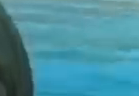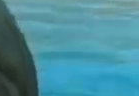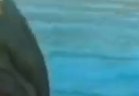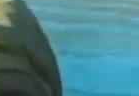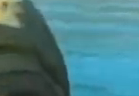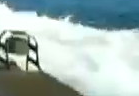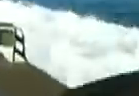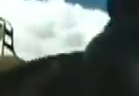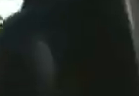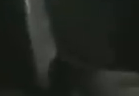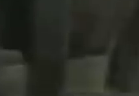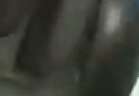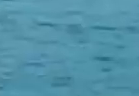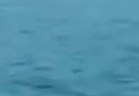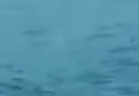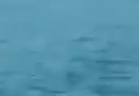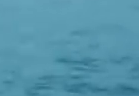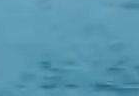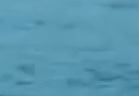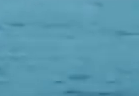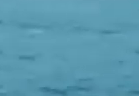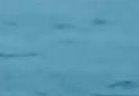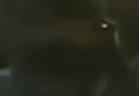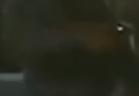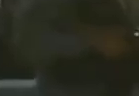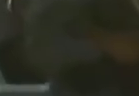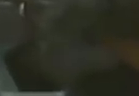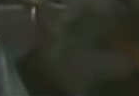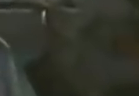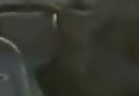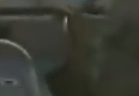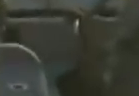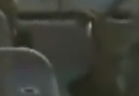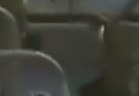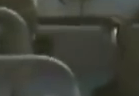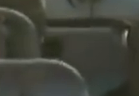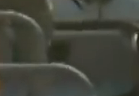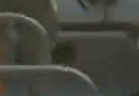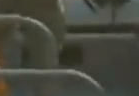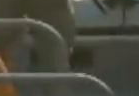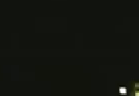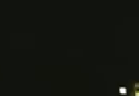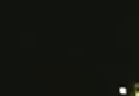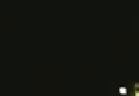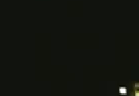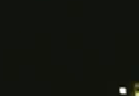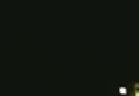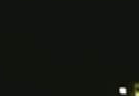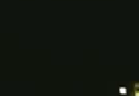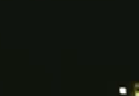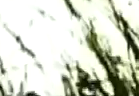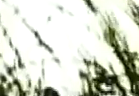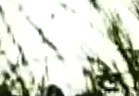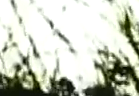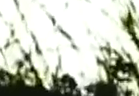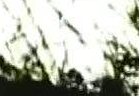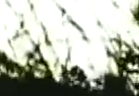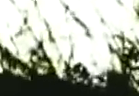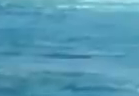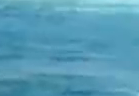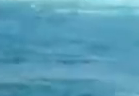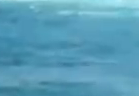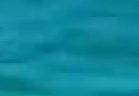soldados, esas armas, este pueblo, nos dispersaríamos, nos haríamos tierra, nos